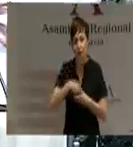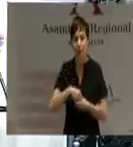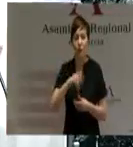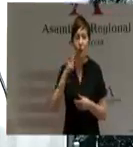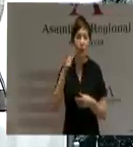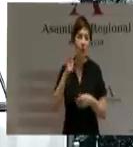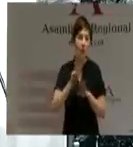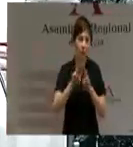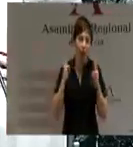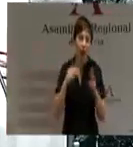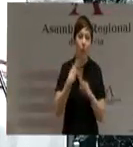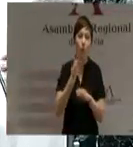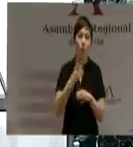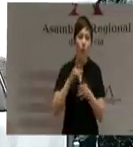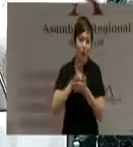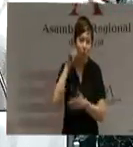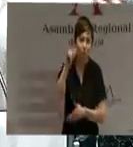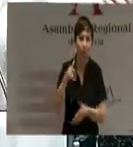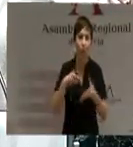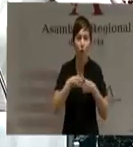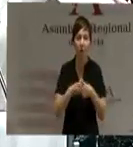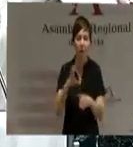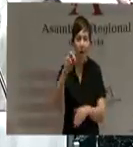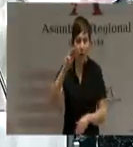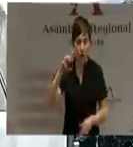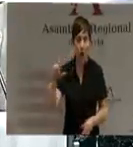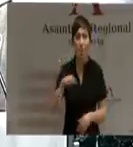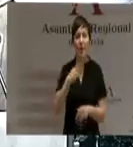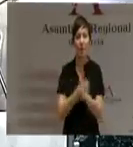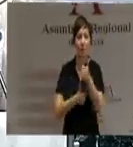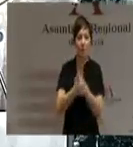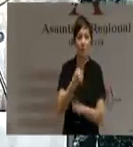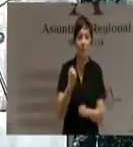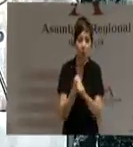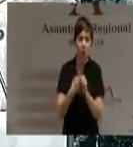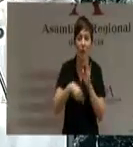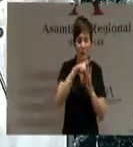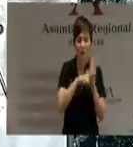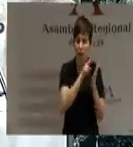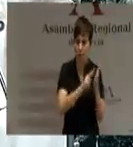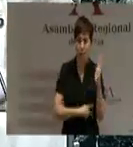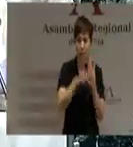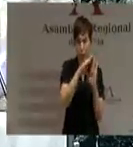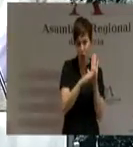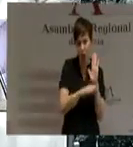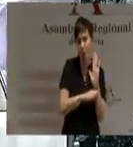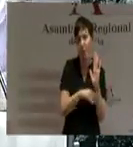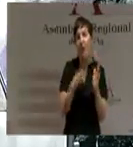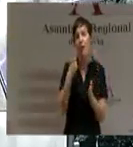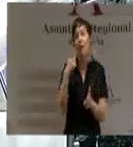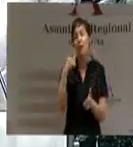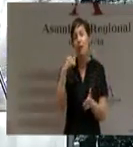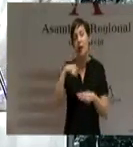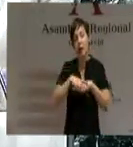Aeropuerto, por mal, la Marina de Cope, crear empleo como prioridad, lo dice su programa electoral, la Red de Centros